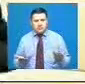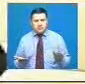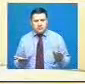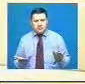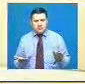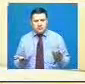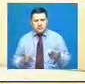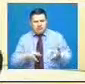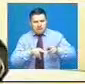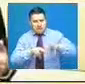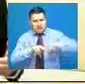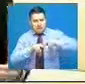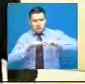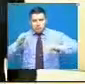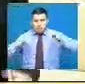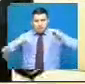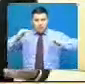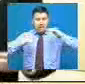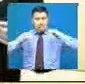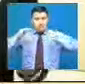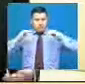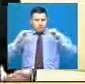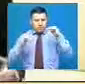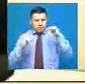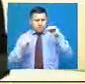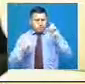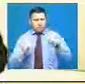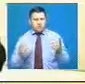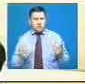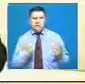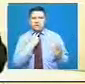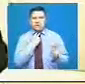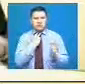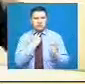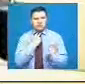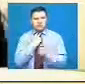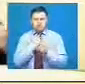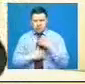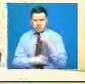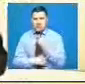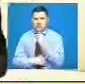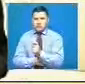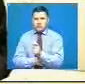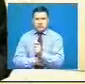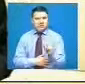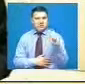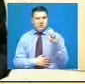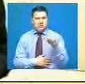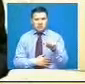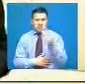una inflación que reduzca la capacidad adquisitiva de los compatriotas, especialmente de los más